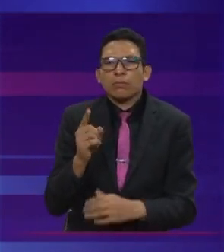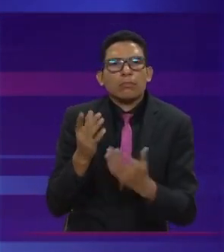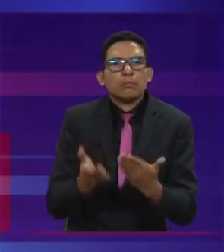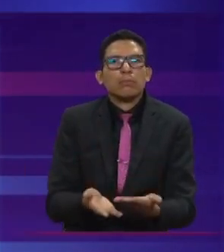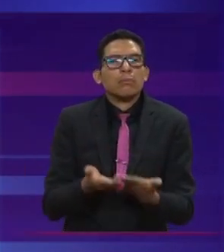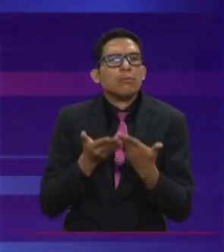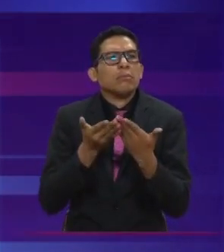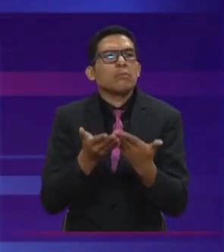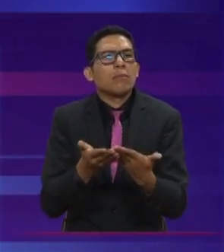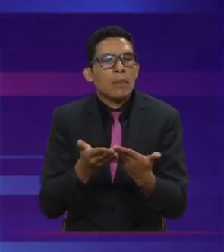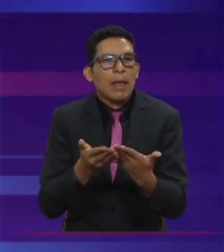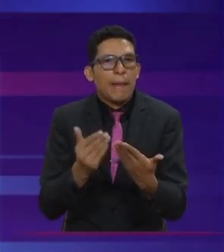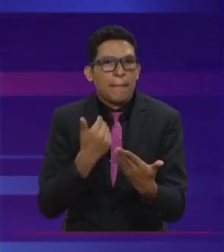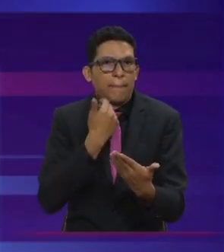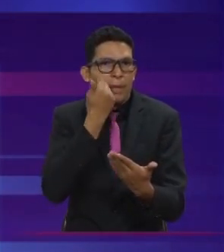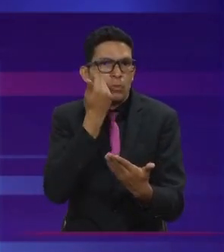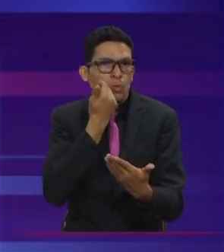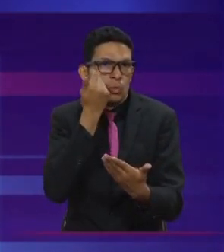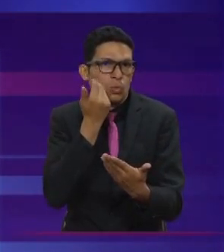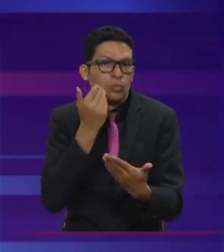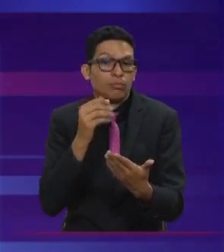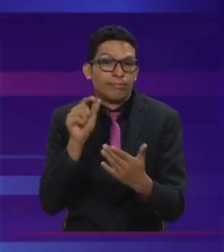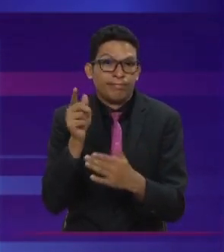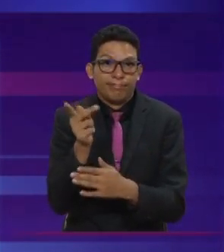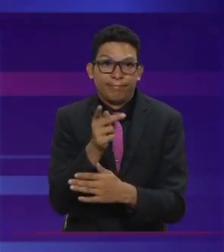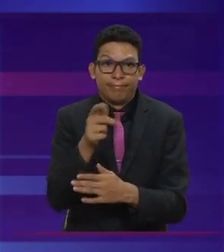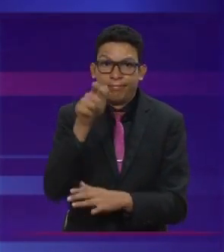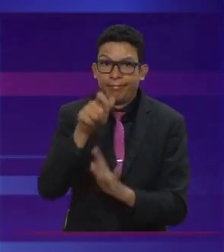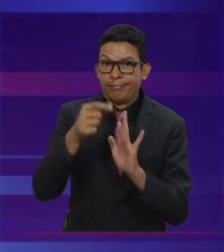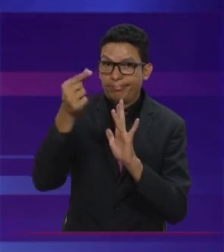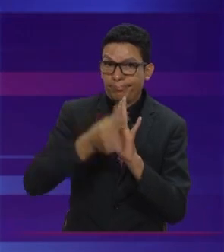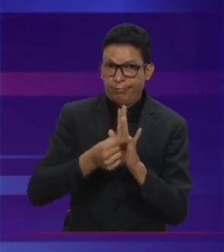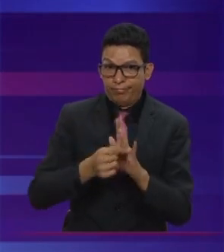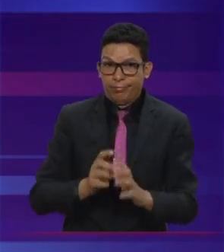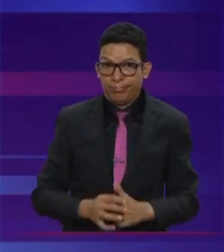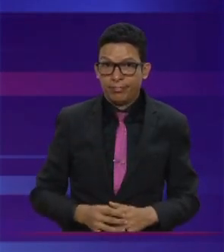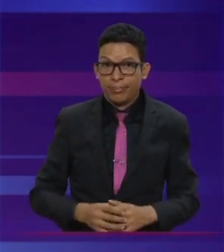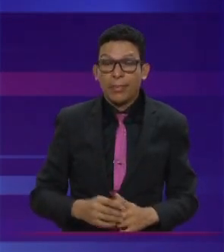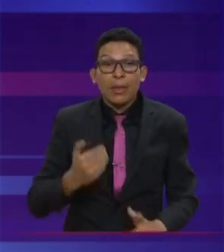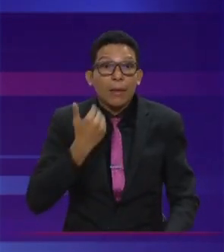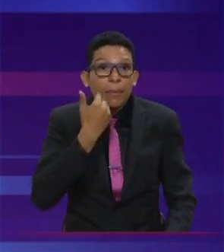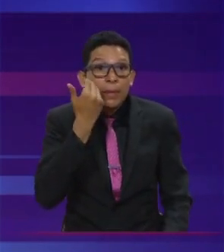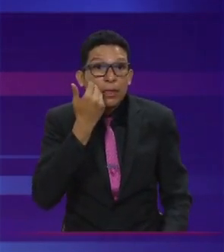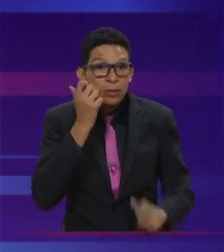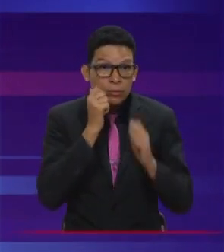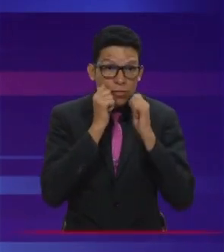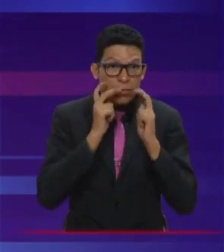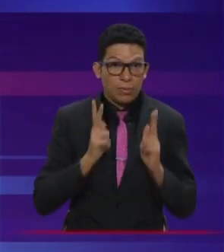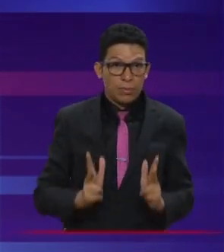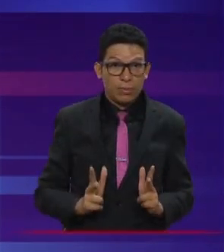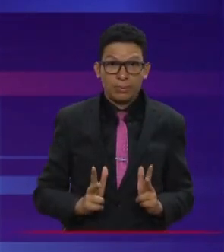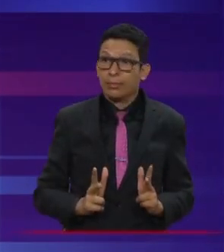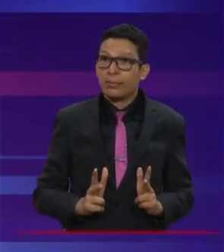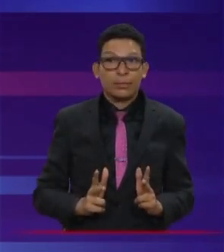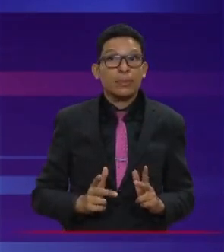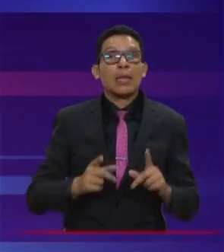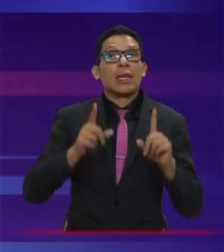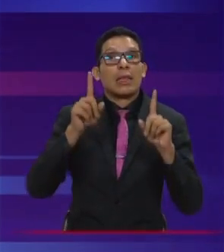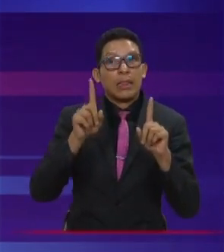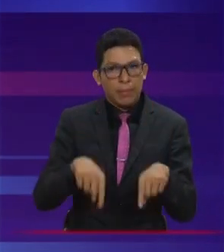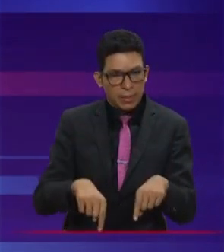garantice la madurez de quienes lo contraen no solo la madurez humana sino también